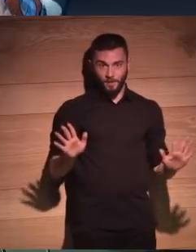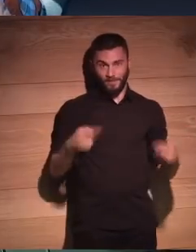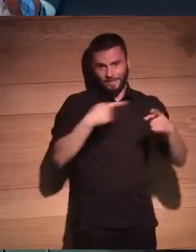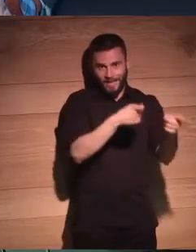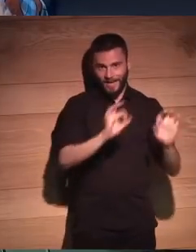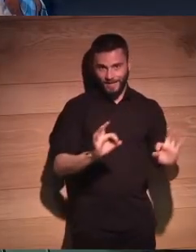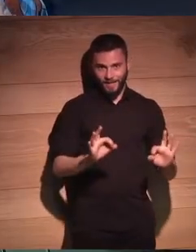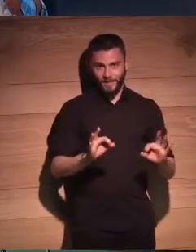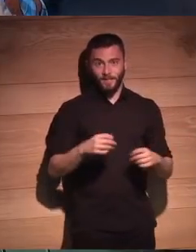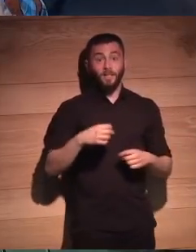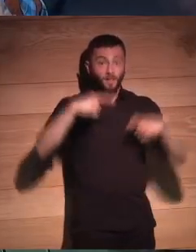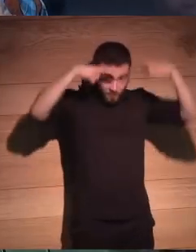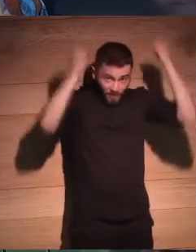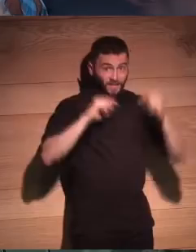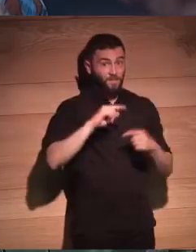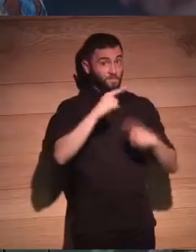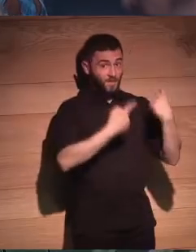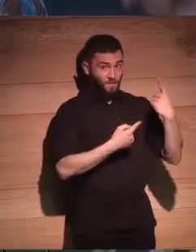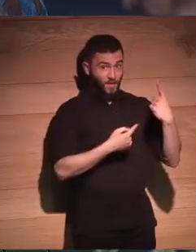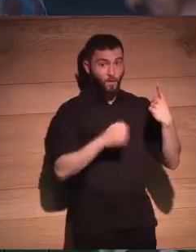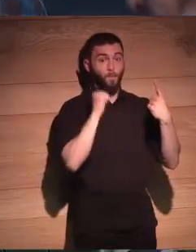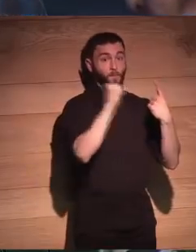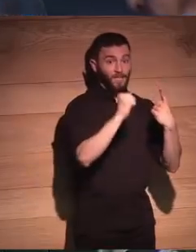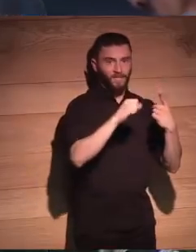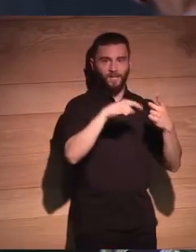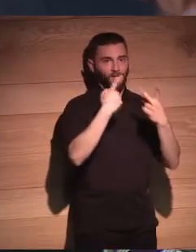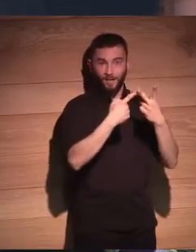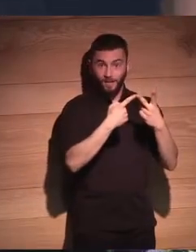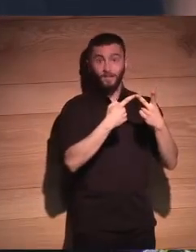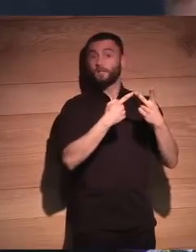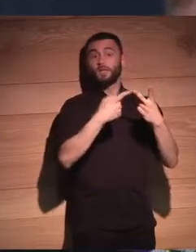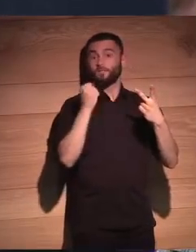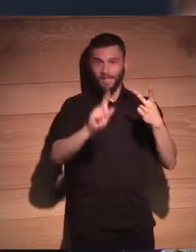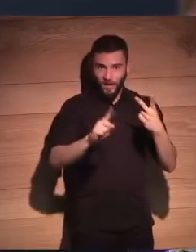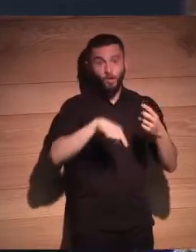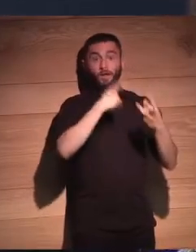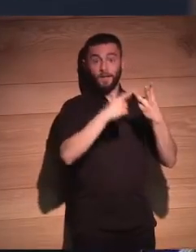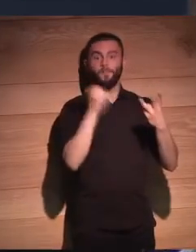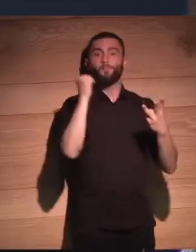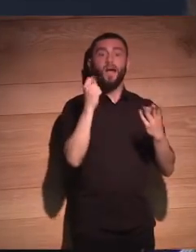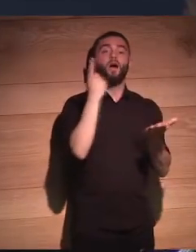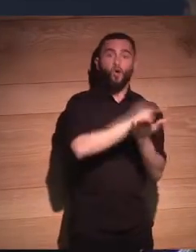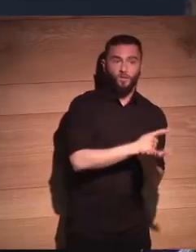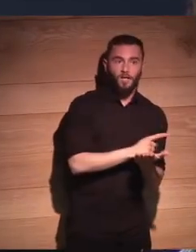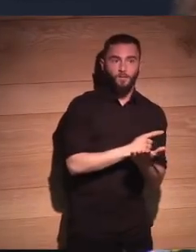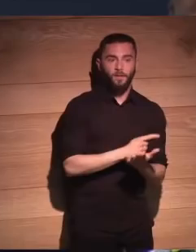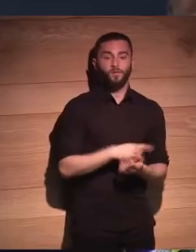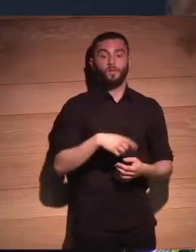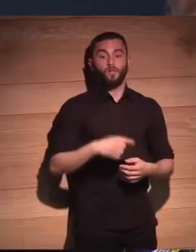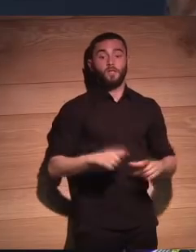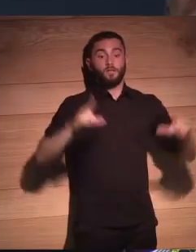Batman mata. Luego deja de matar y luego tiempo después vuelve a matar. Es decir, el personaje va cambiando y yo no creo que hay ninguna